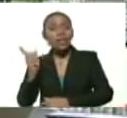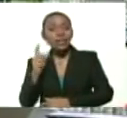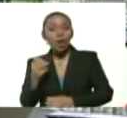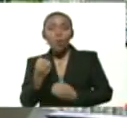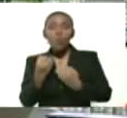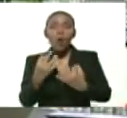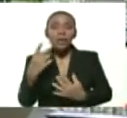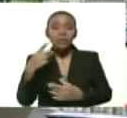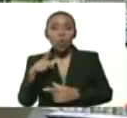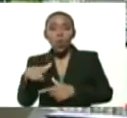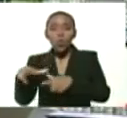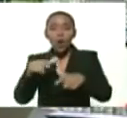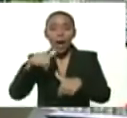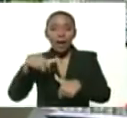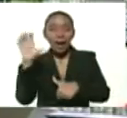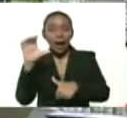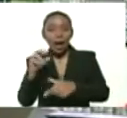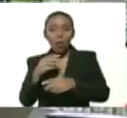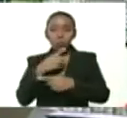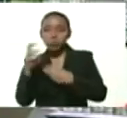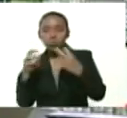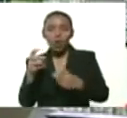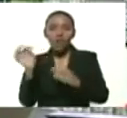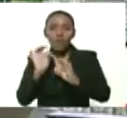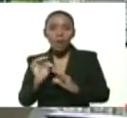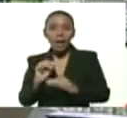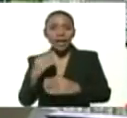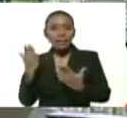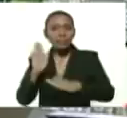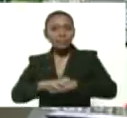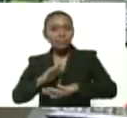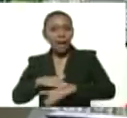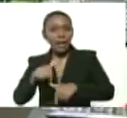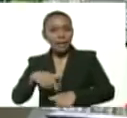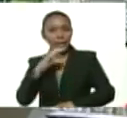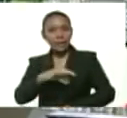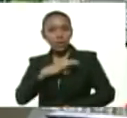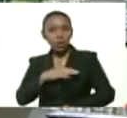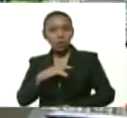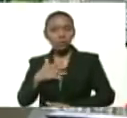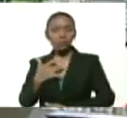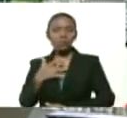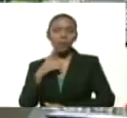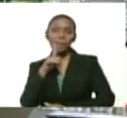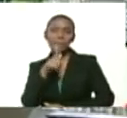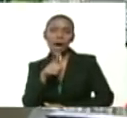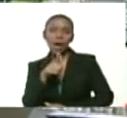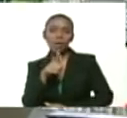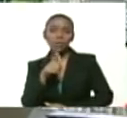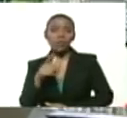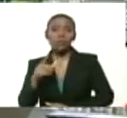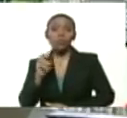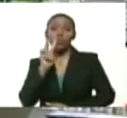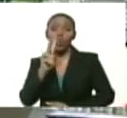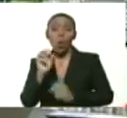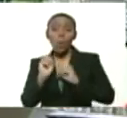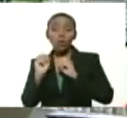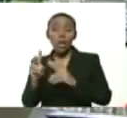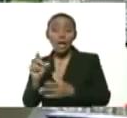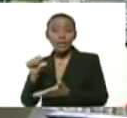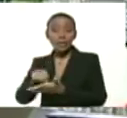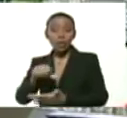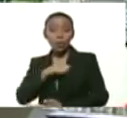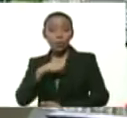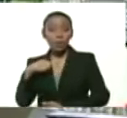desplazó? ¿De qué manera ocurrió que este señor, sintiéndose mal, acudió en dos oportunidades a centros